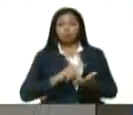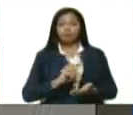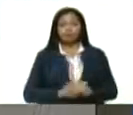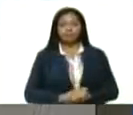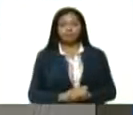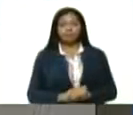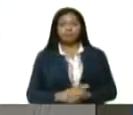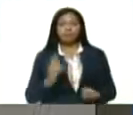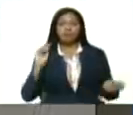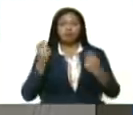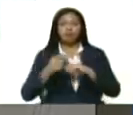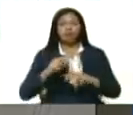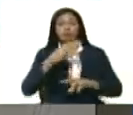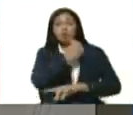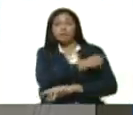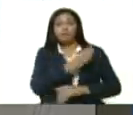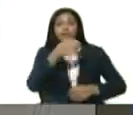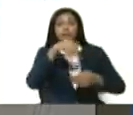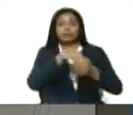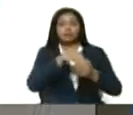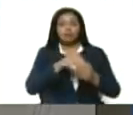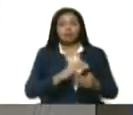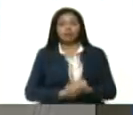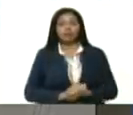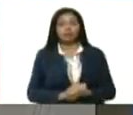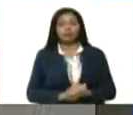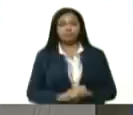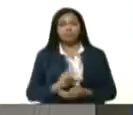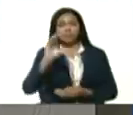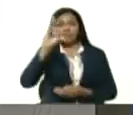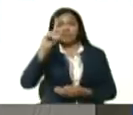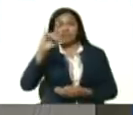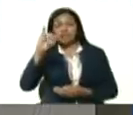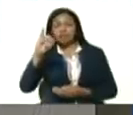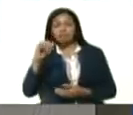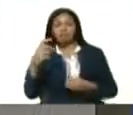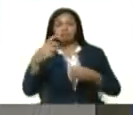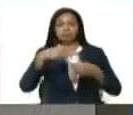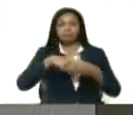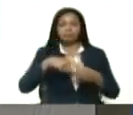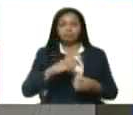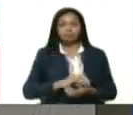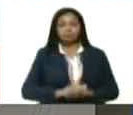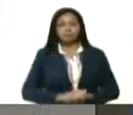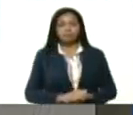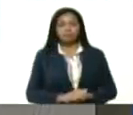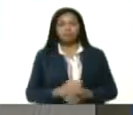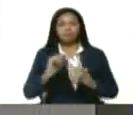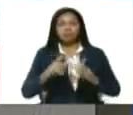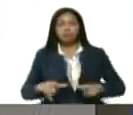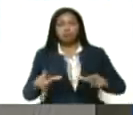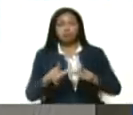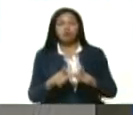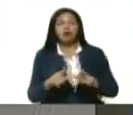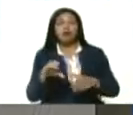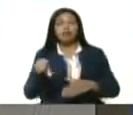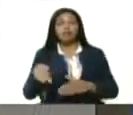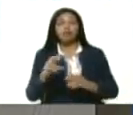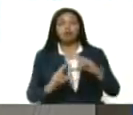trasladada y hospitalizada a un centro diagnóstico integral en esa localidad, en el estado